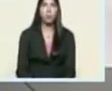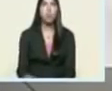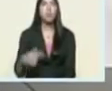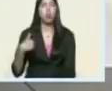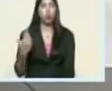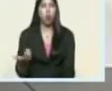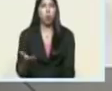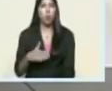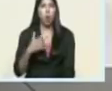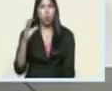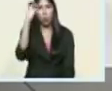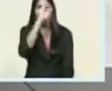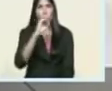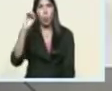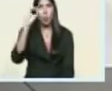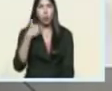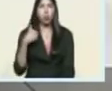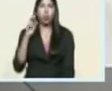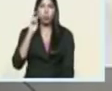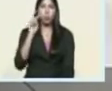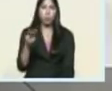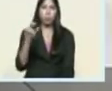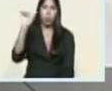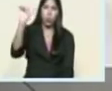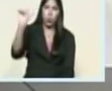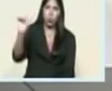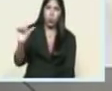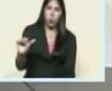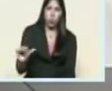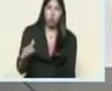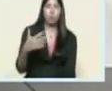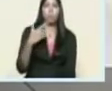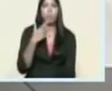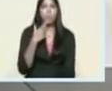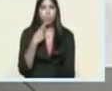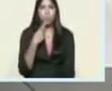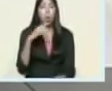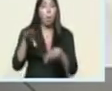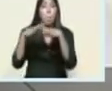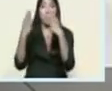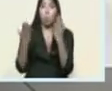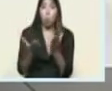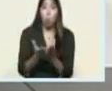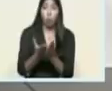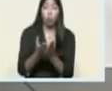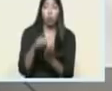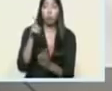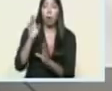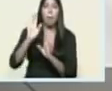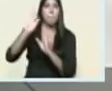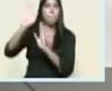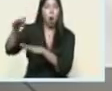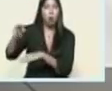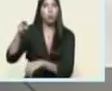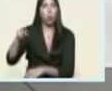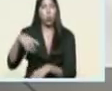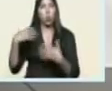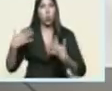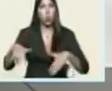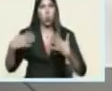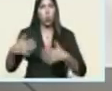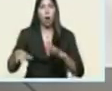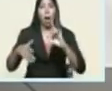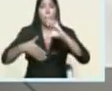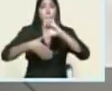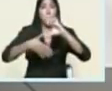Yo puedo decir, luego de ver los debates, la solidaridad del mundo que Cuba ha obtenido,